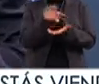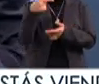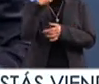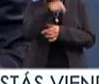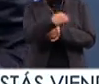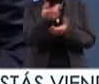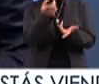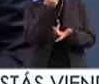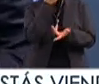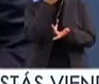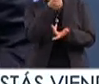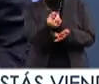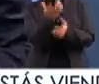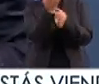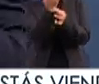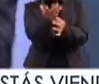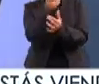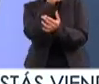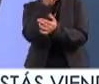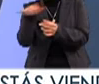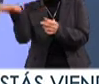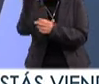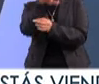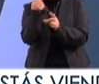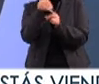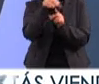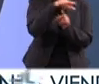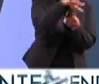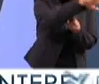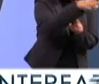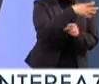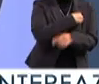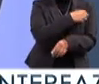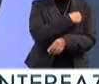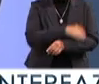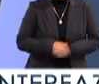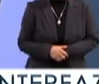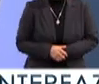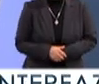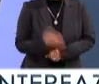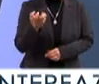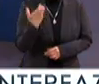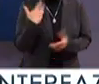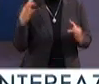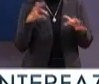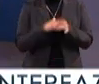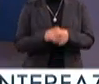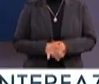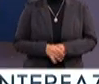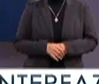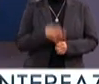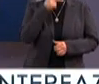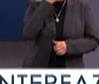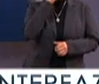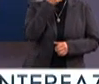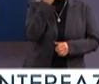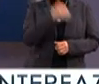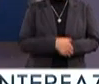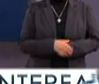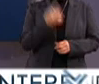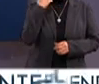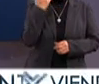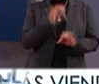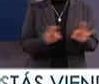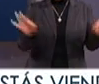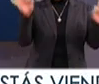lo quieres poner sobre la mesa esta mancuerna necesaria entre padres y alumnos mira